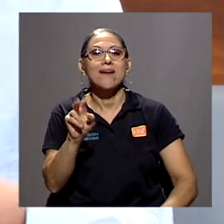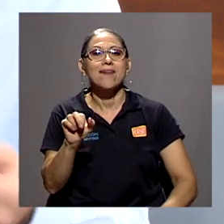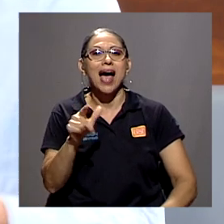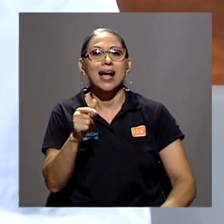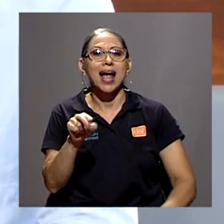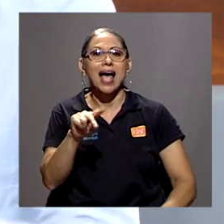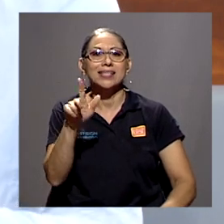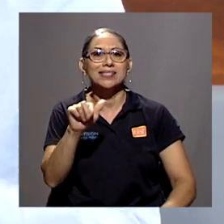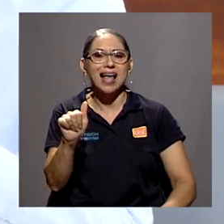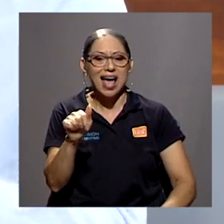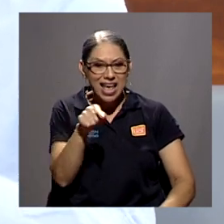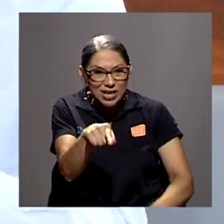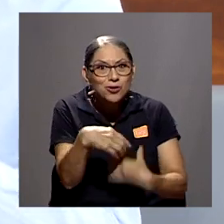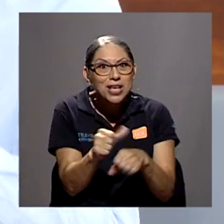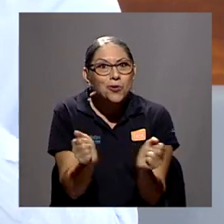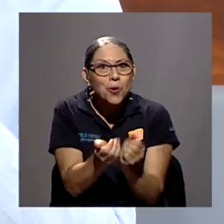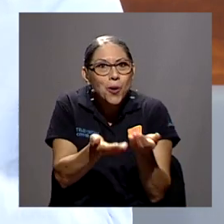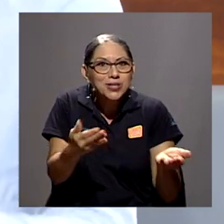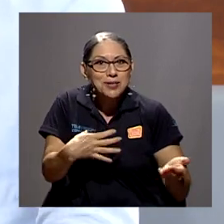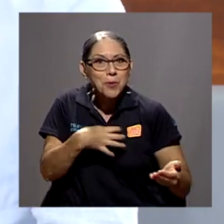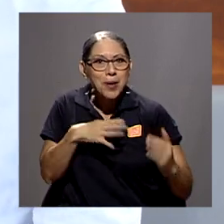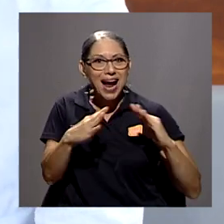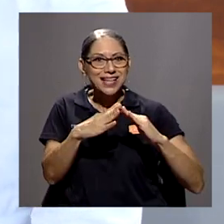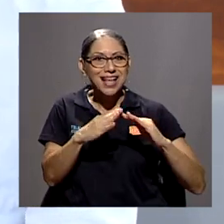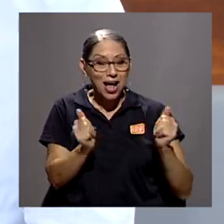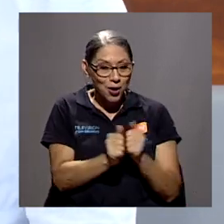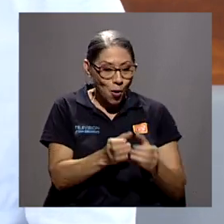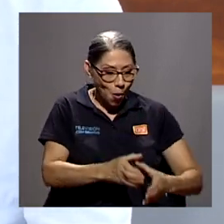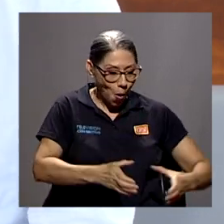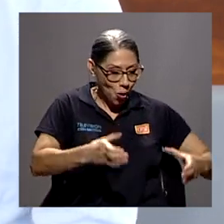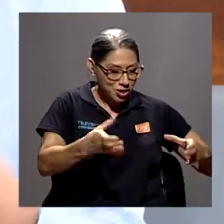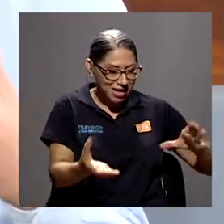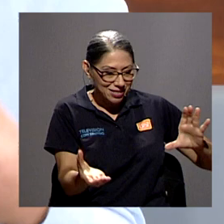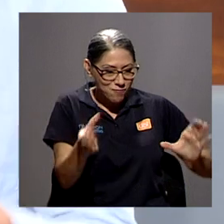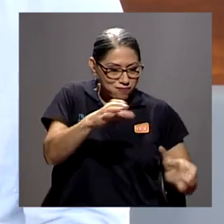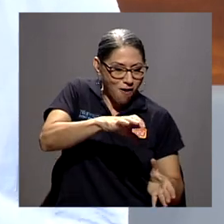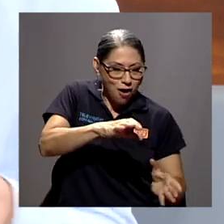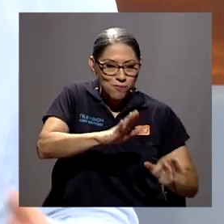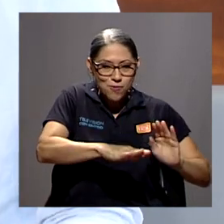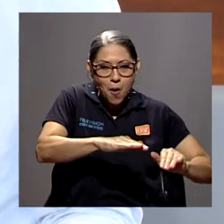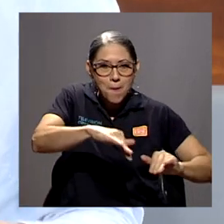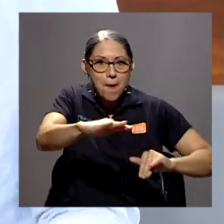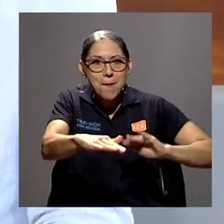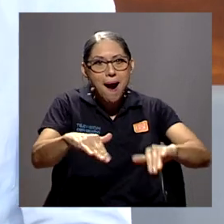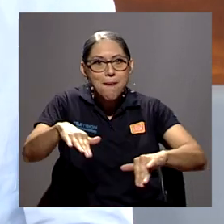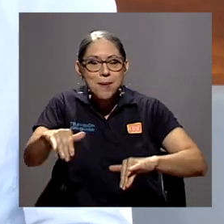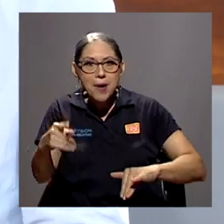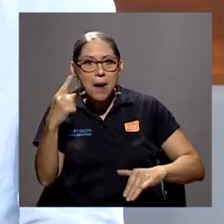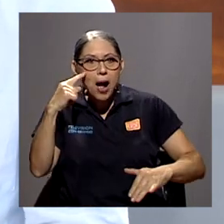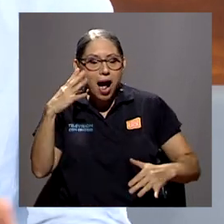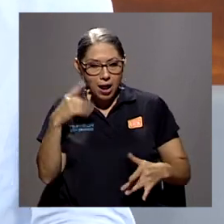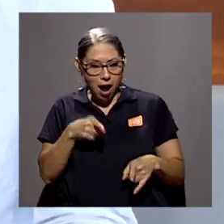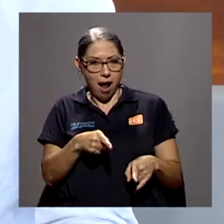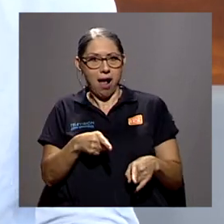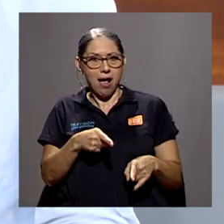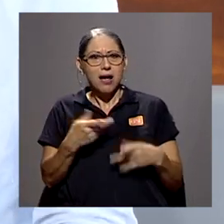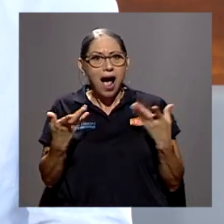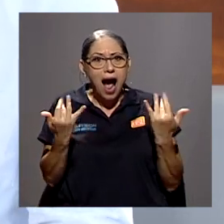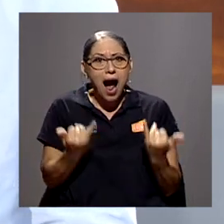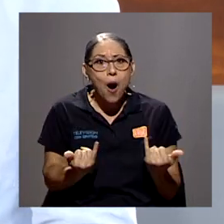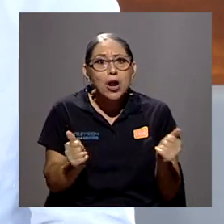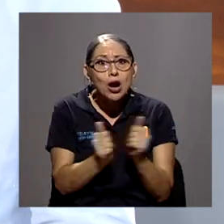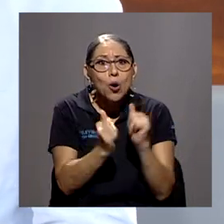con goiás y con todo entonces también es como mostrar verdad como que esa cotidianidad de la pandemia y del